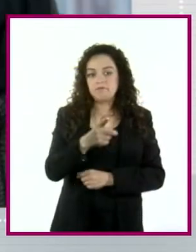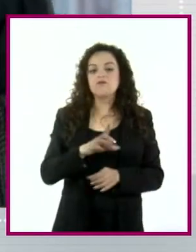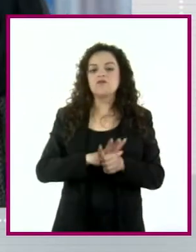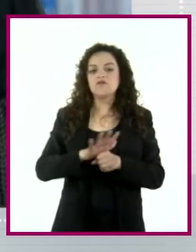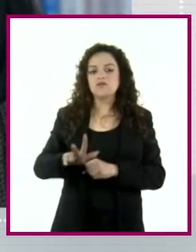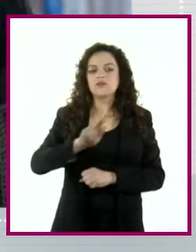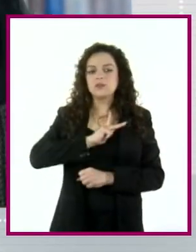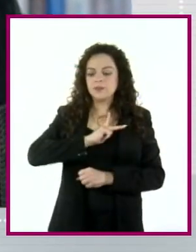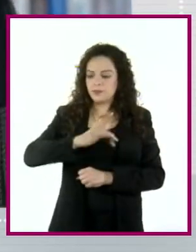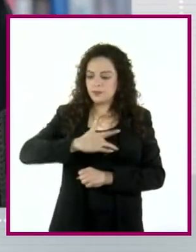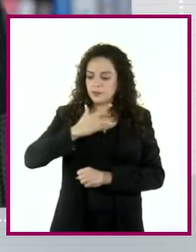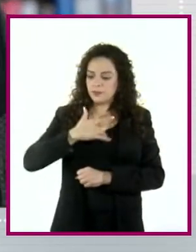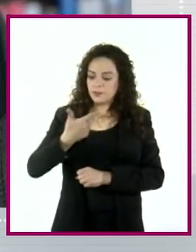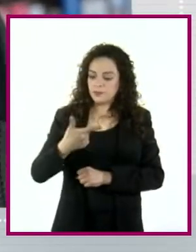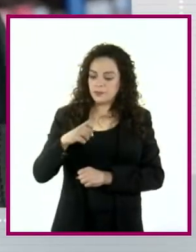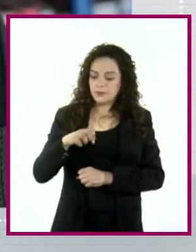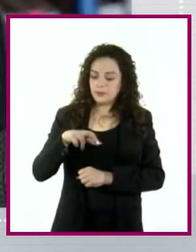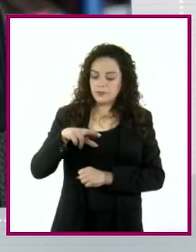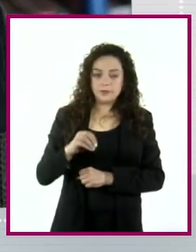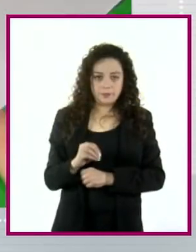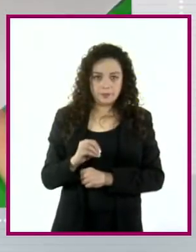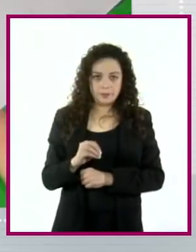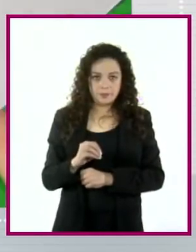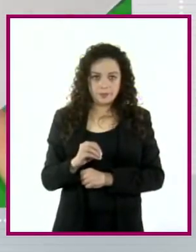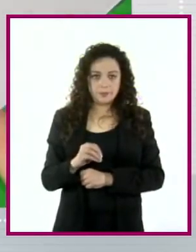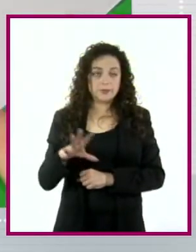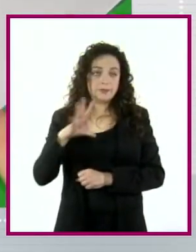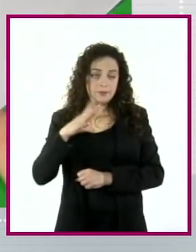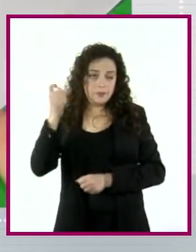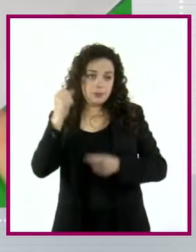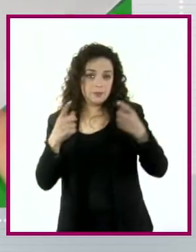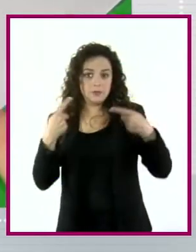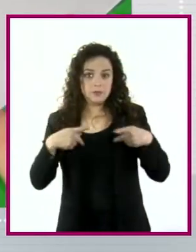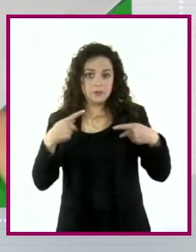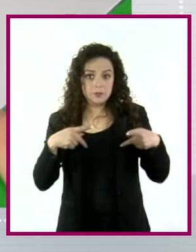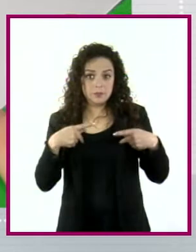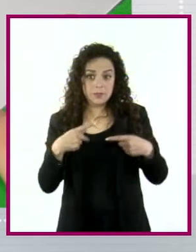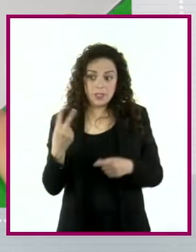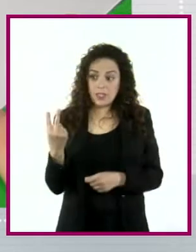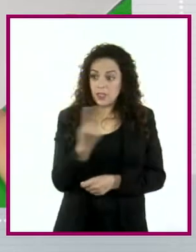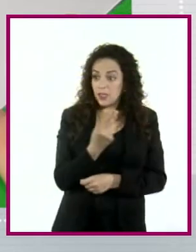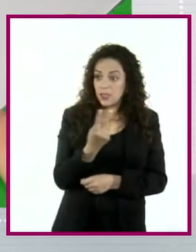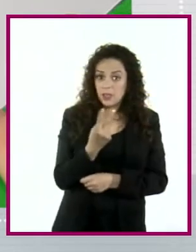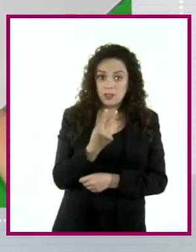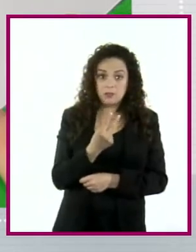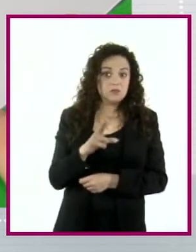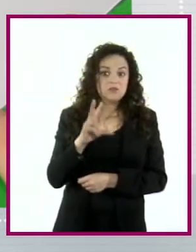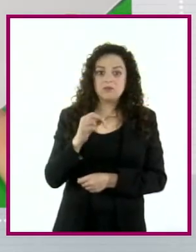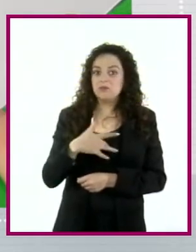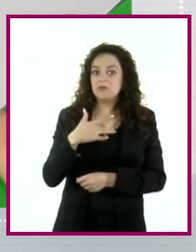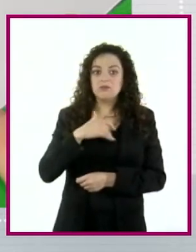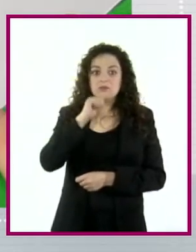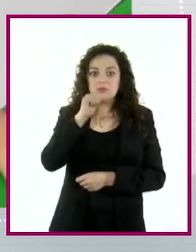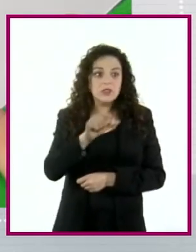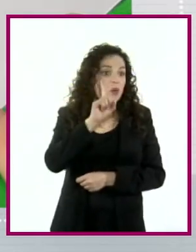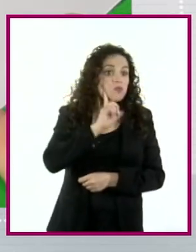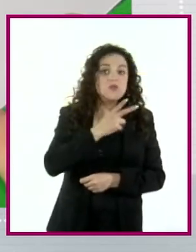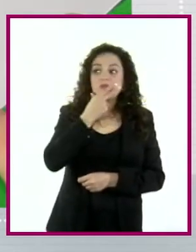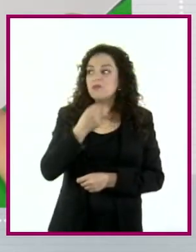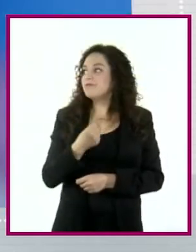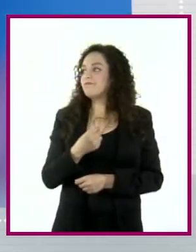género. También hay personas que no se identifican con ninguno de los dos géneros binarios, ni hombre ni mujer.